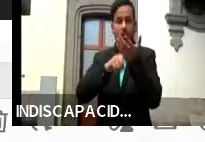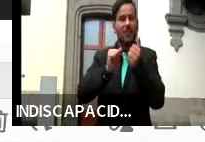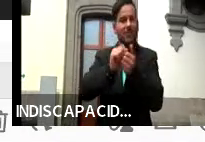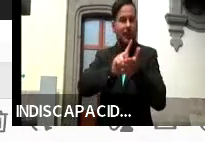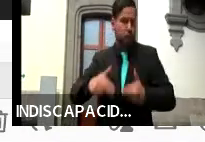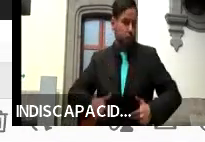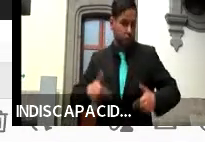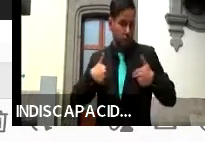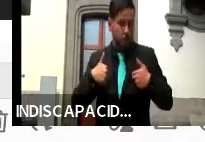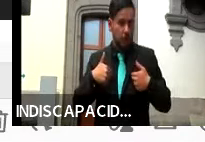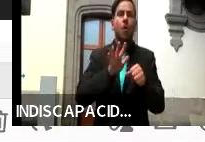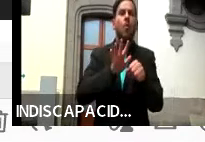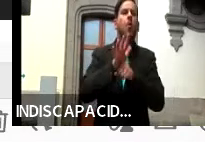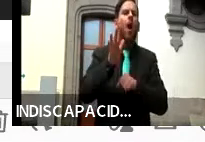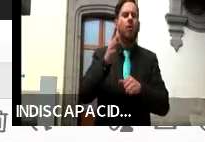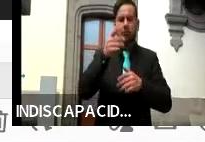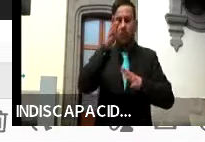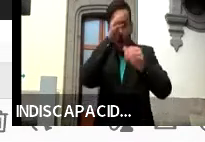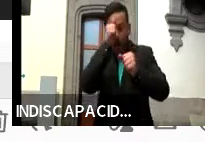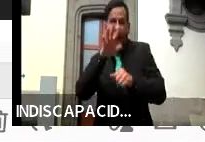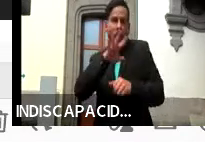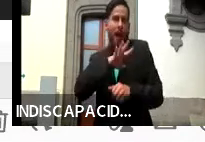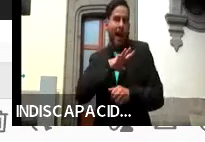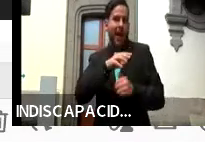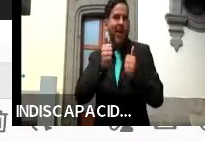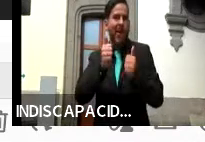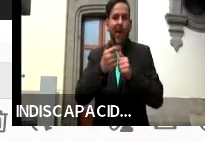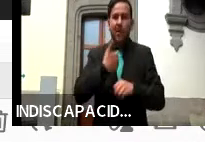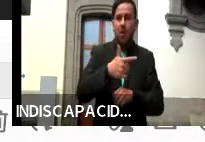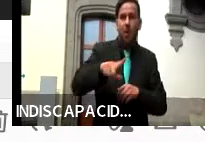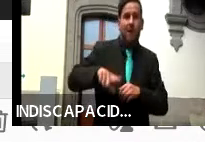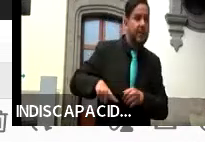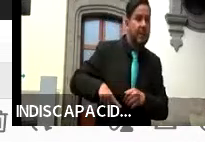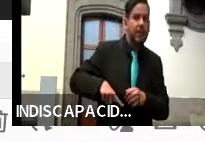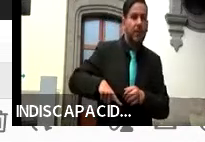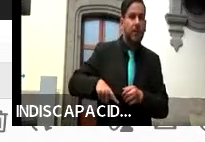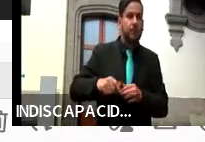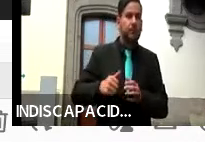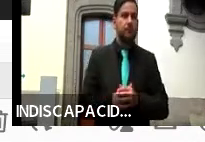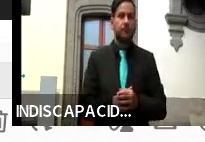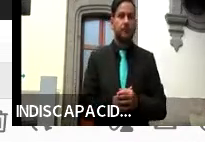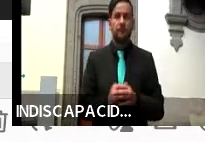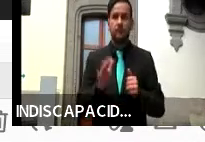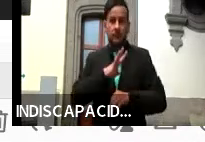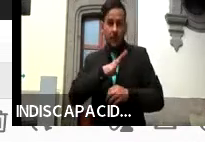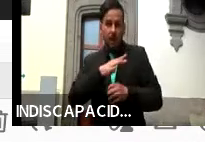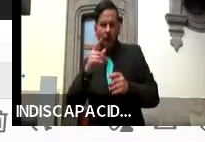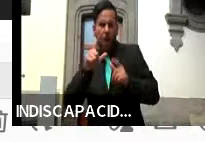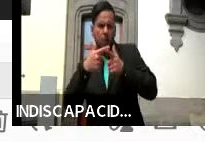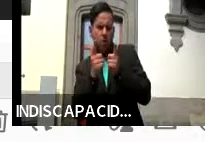el Estado es parte. Se pueden crear grupos de trabajo, efectivamente grupos de discusión,